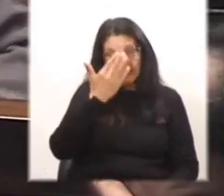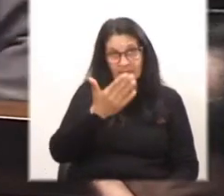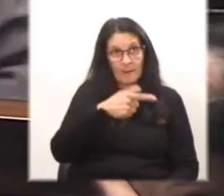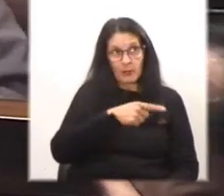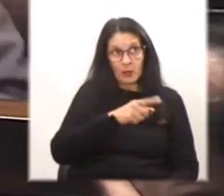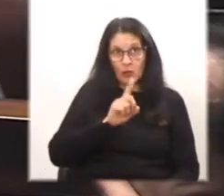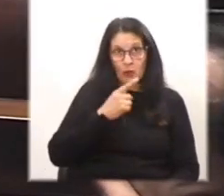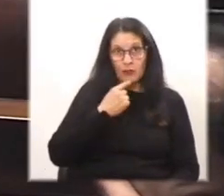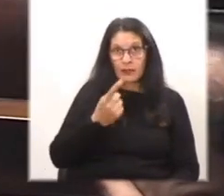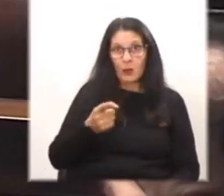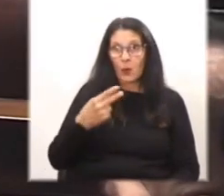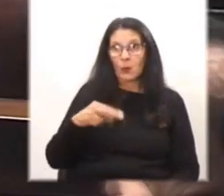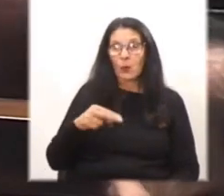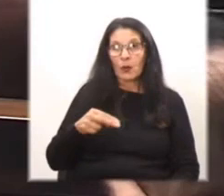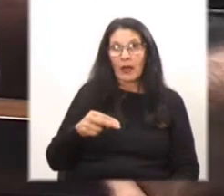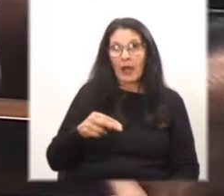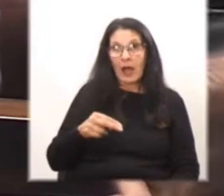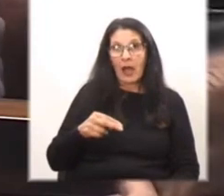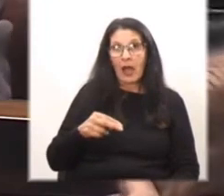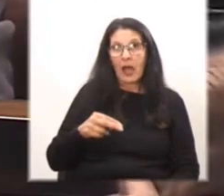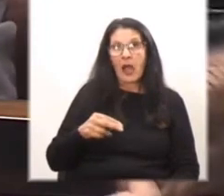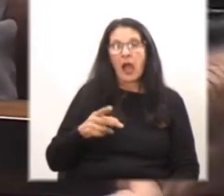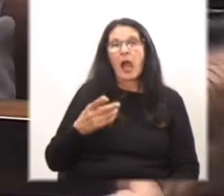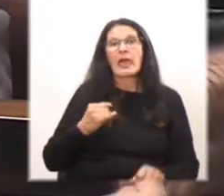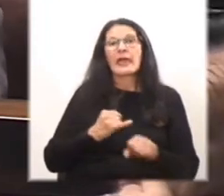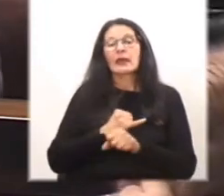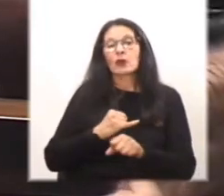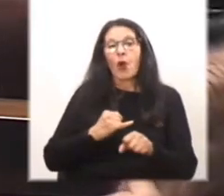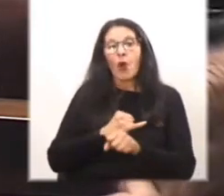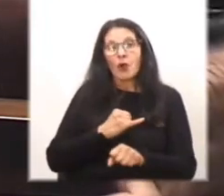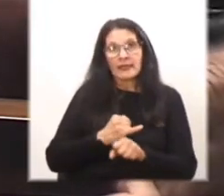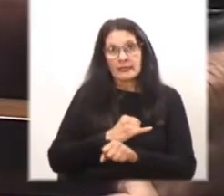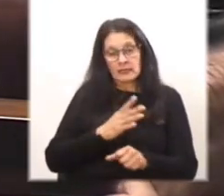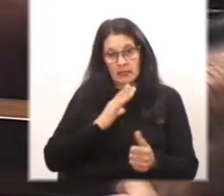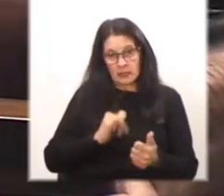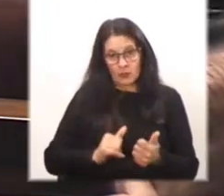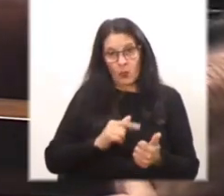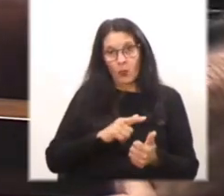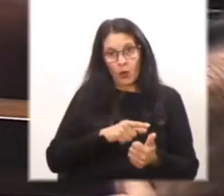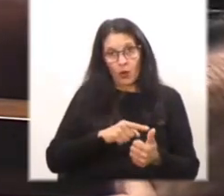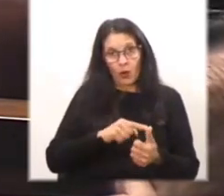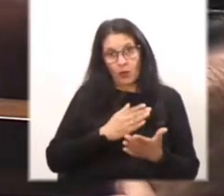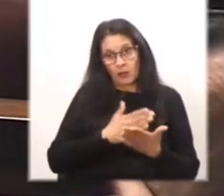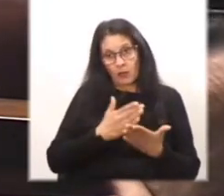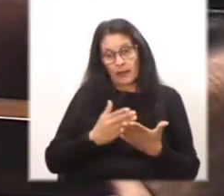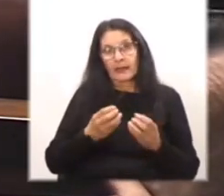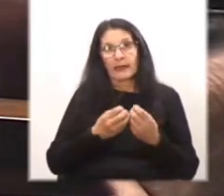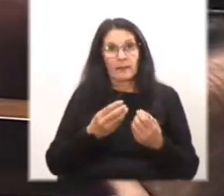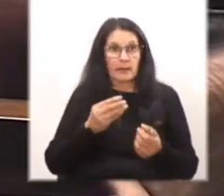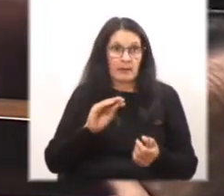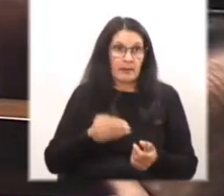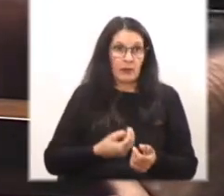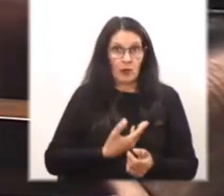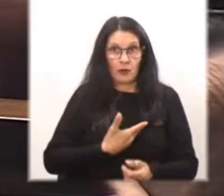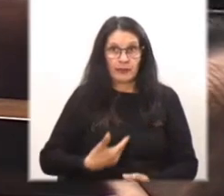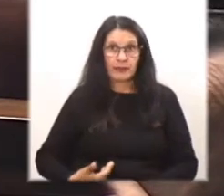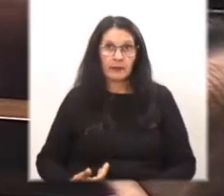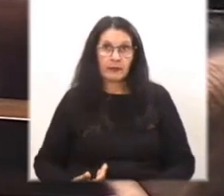dicho una y otra vez los errores cometidos que nos llevaron a perder el gobierno?